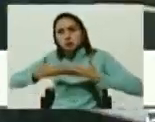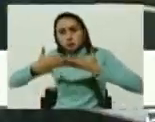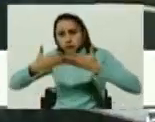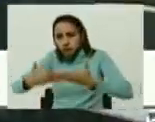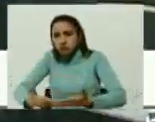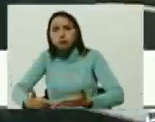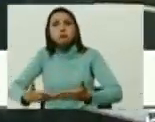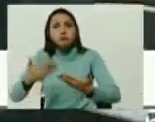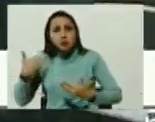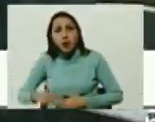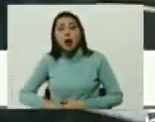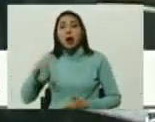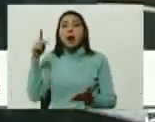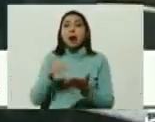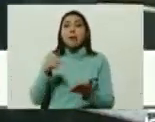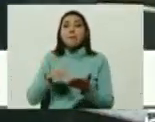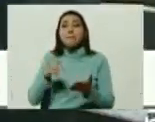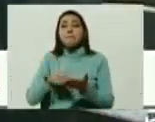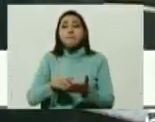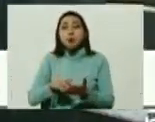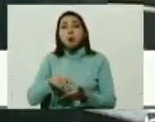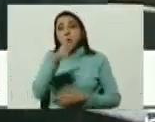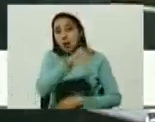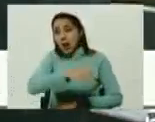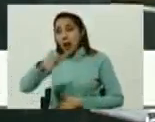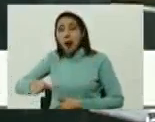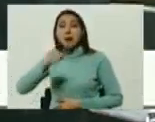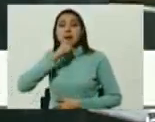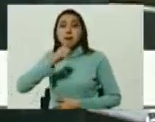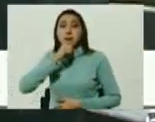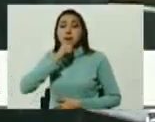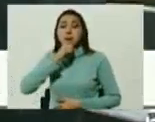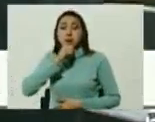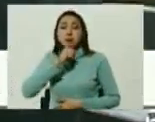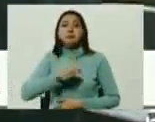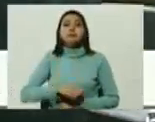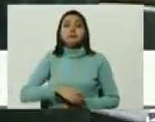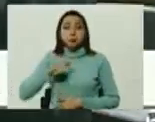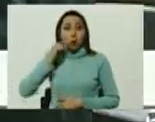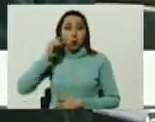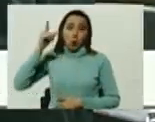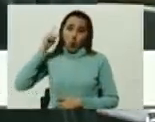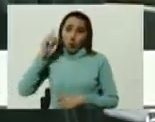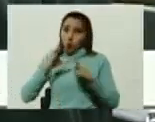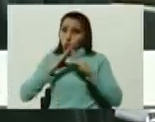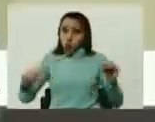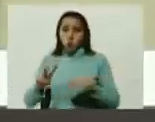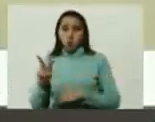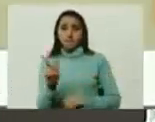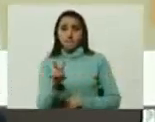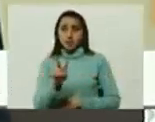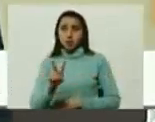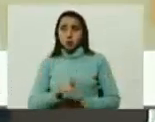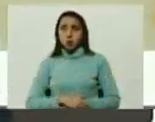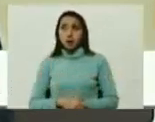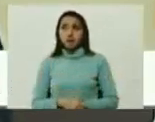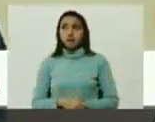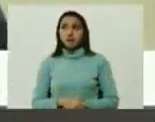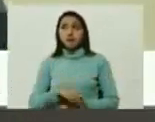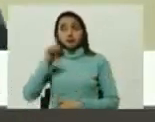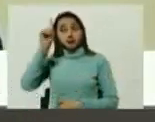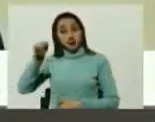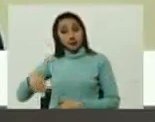participación activa y protagónica de la adulta y los adultos mayores de toda venezuela quiero